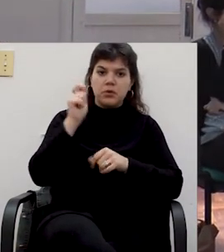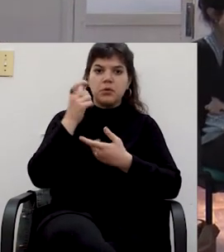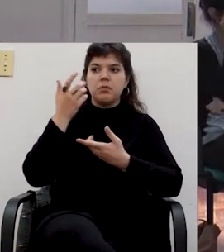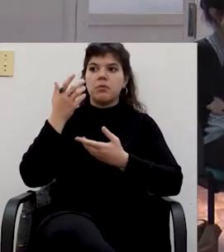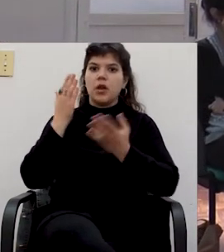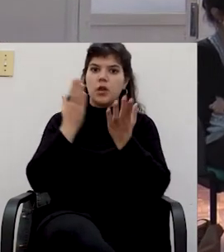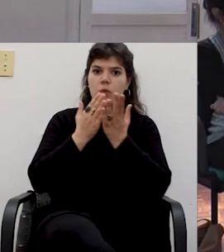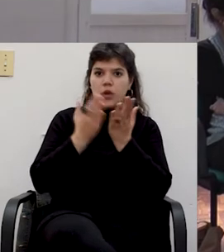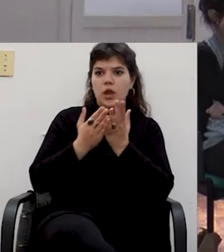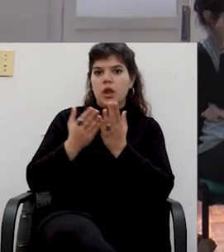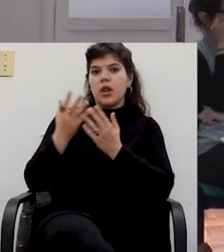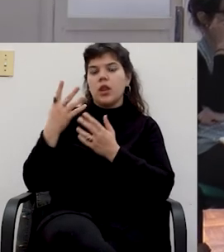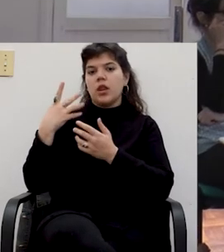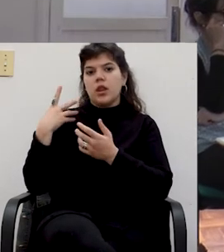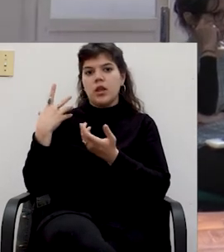cogobernada,